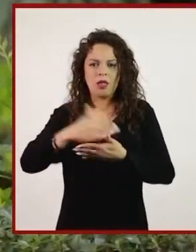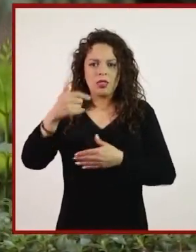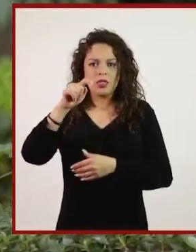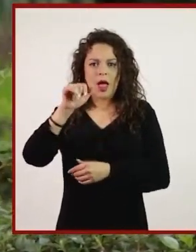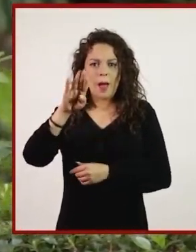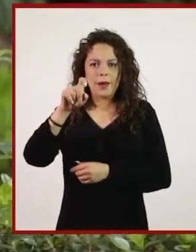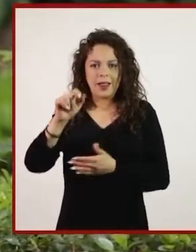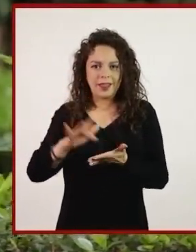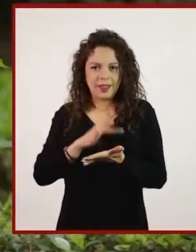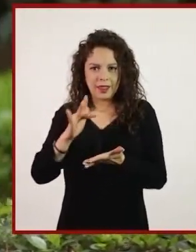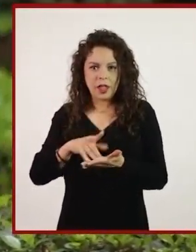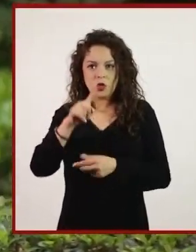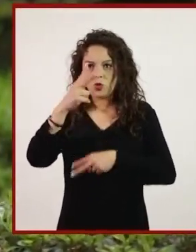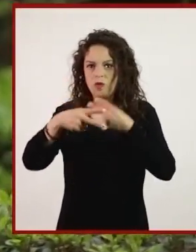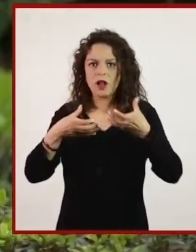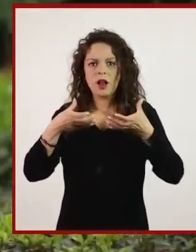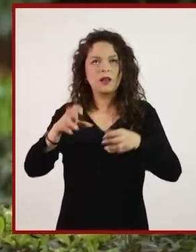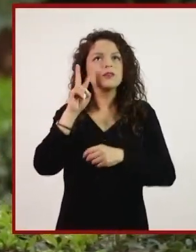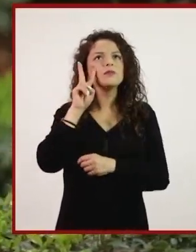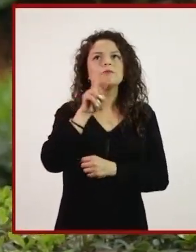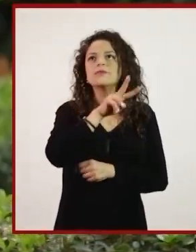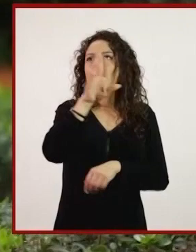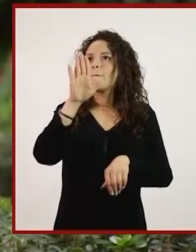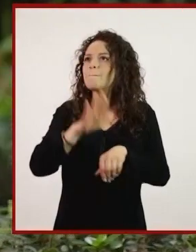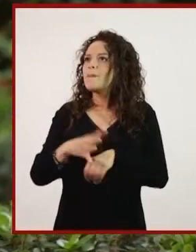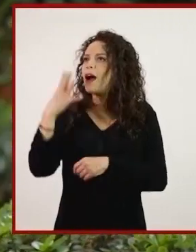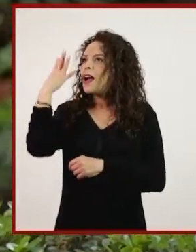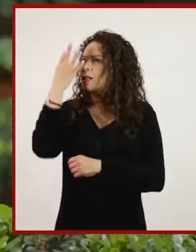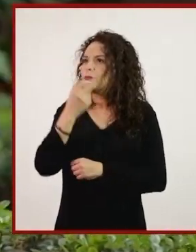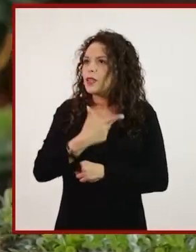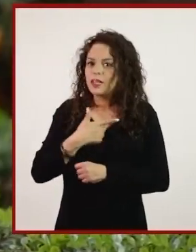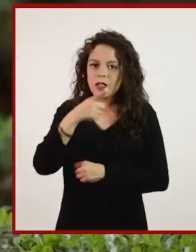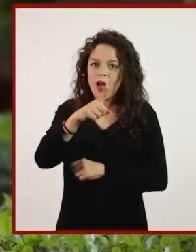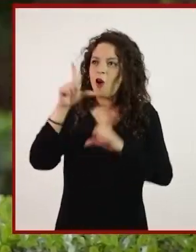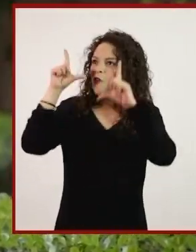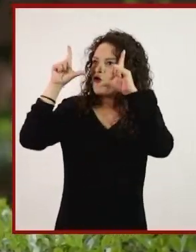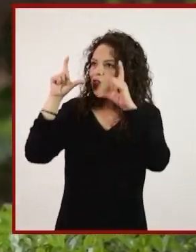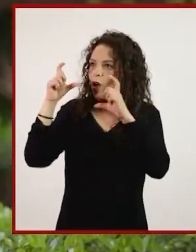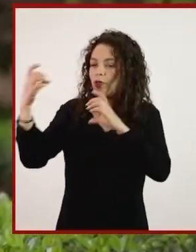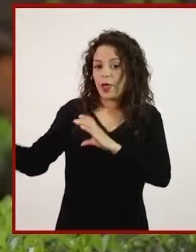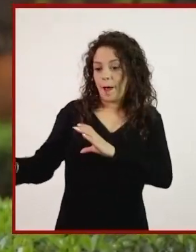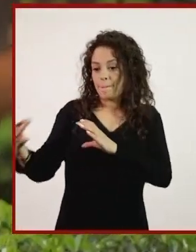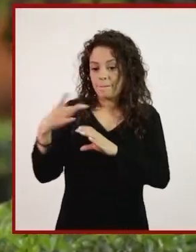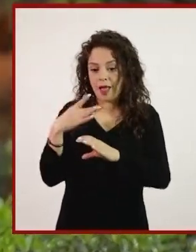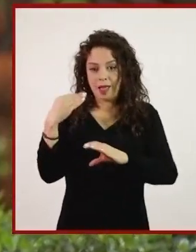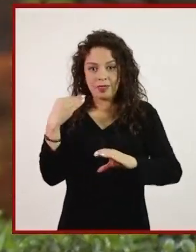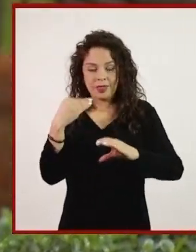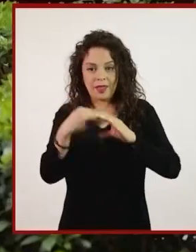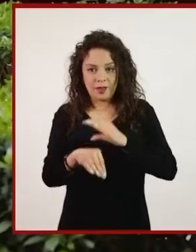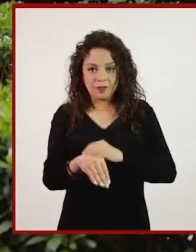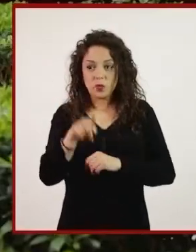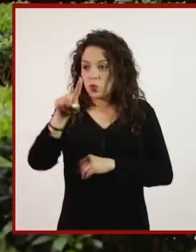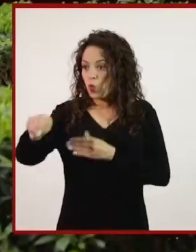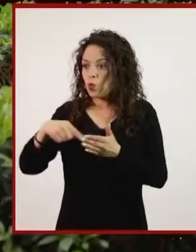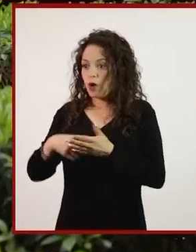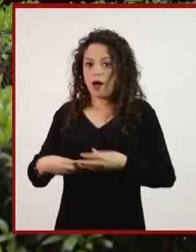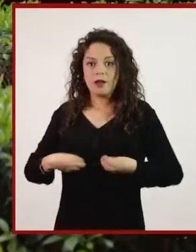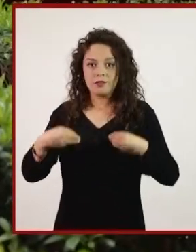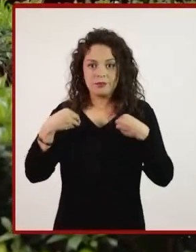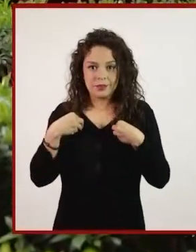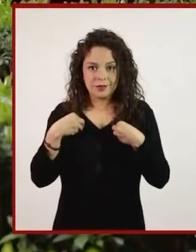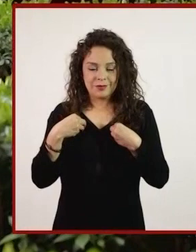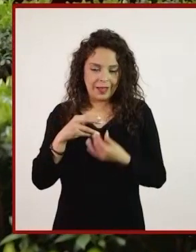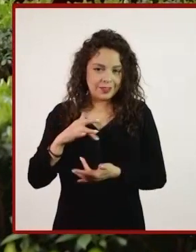tablet. Sal a tu barrio, comunidad o colonia y busca el arte urbano que más te llame la atención. Tómale fotos